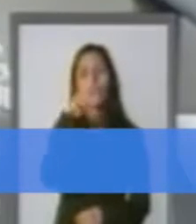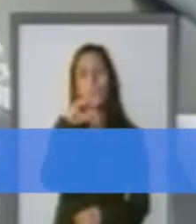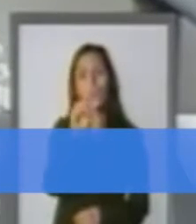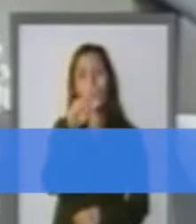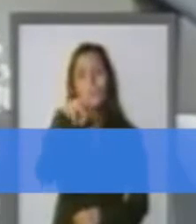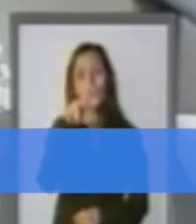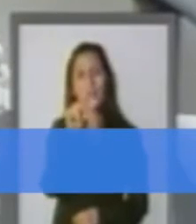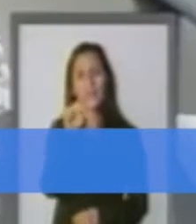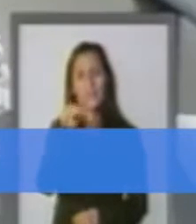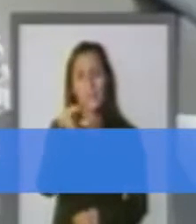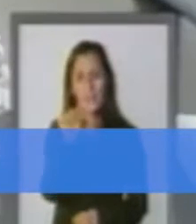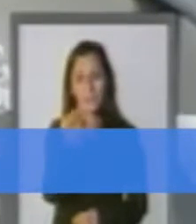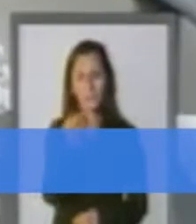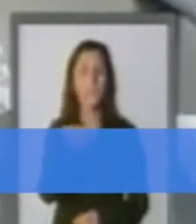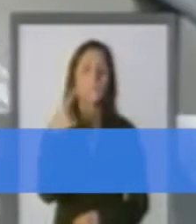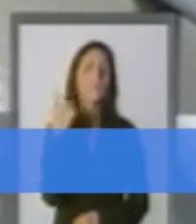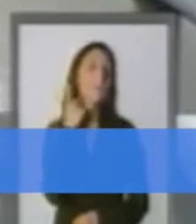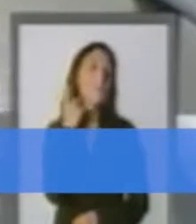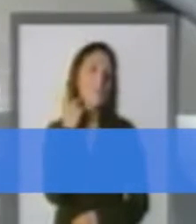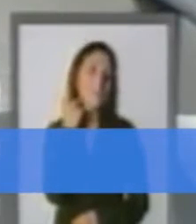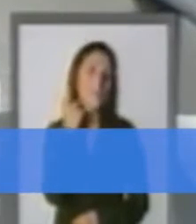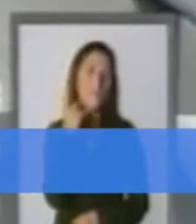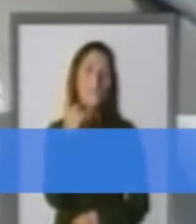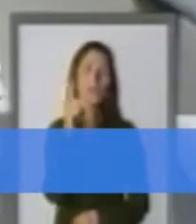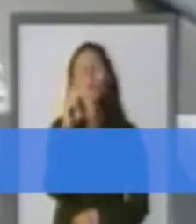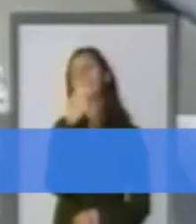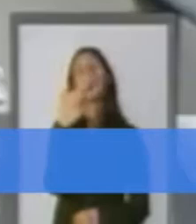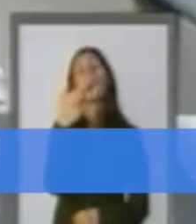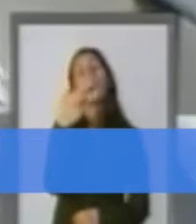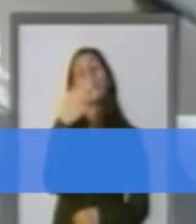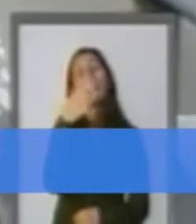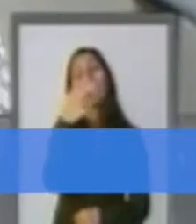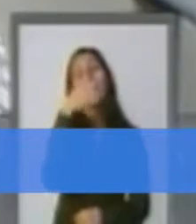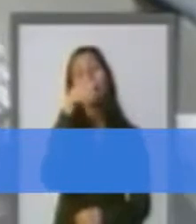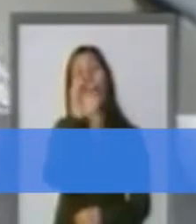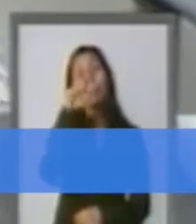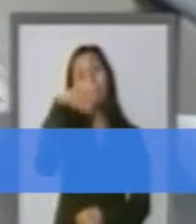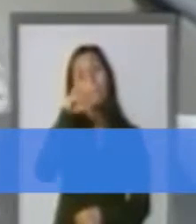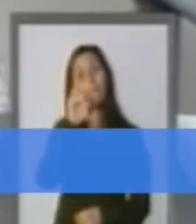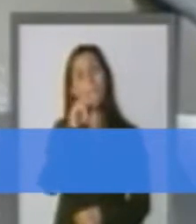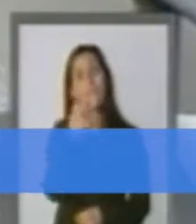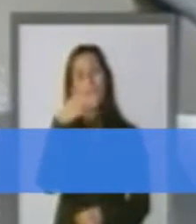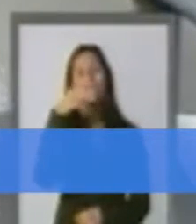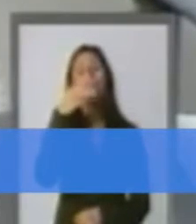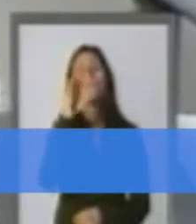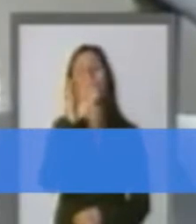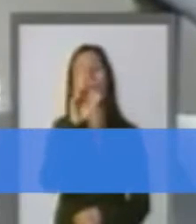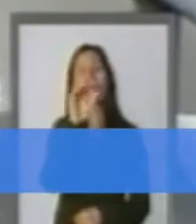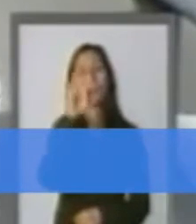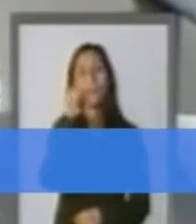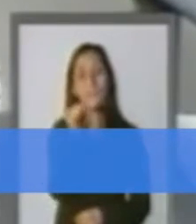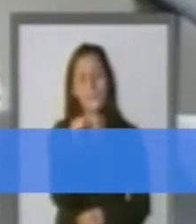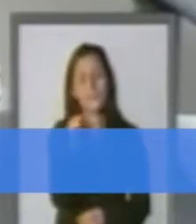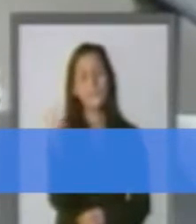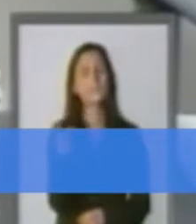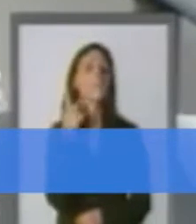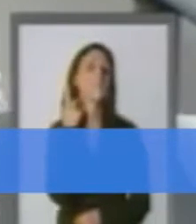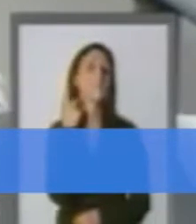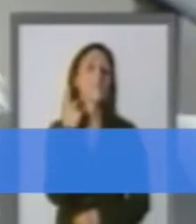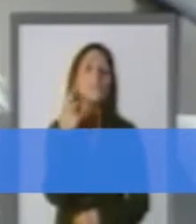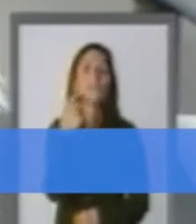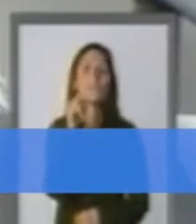México con esta Ley de Responsabilidades Administrativas y de un Sistema Nacional de